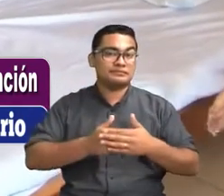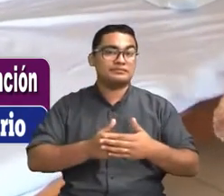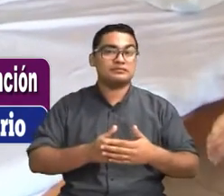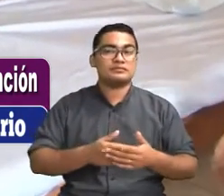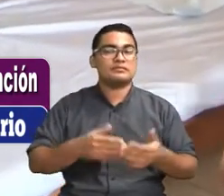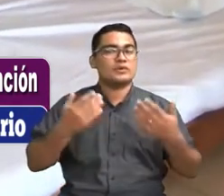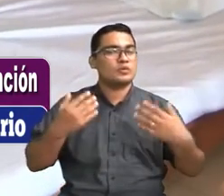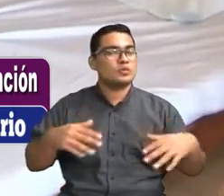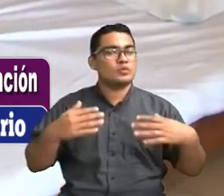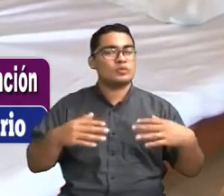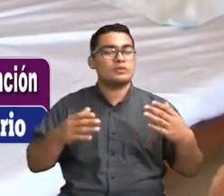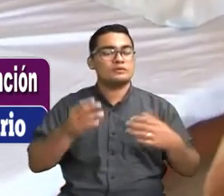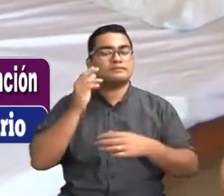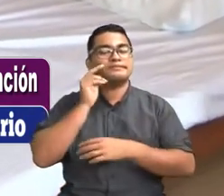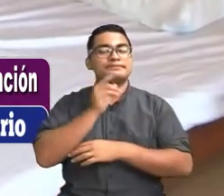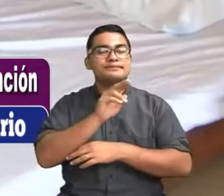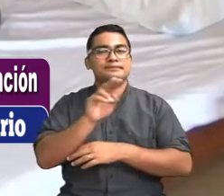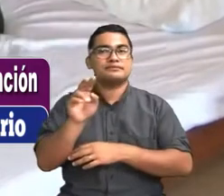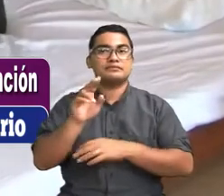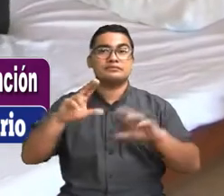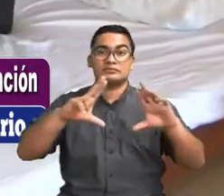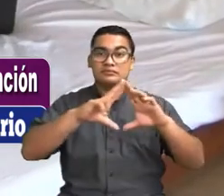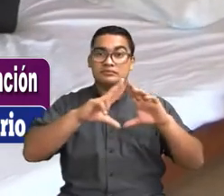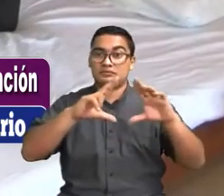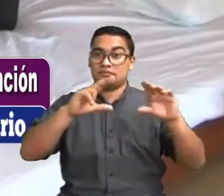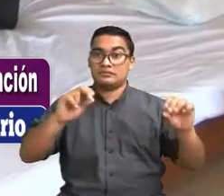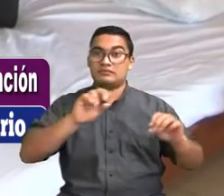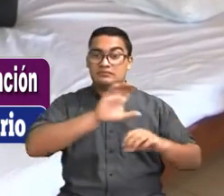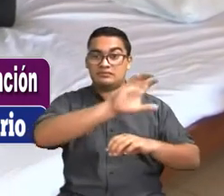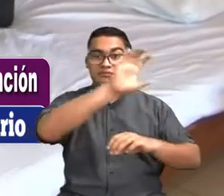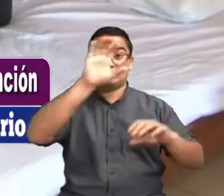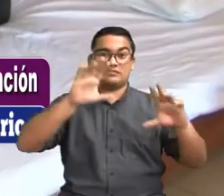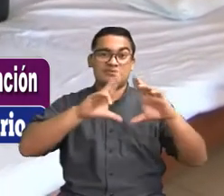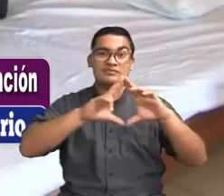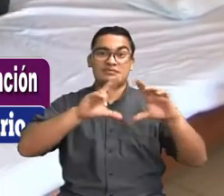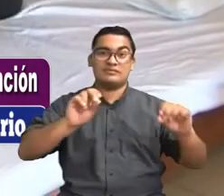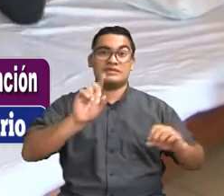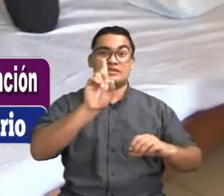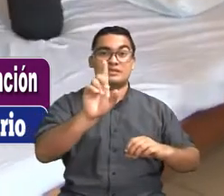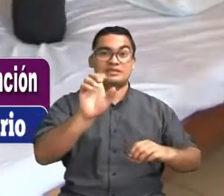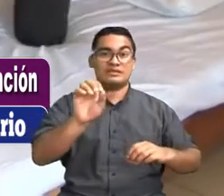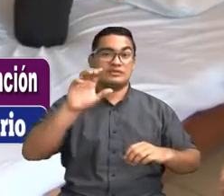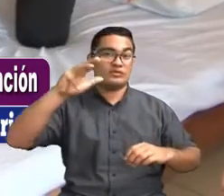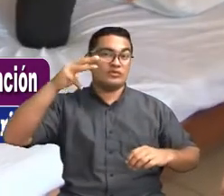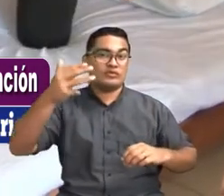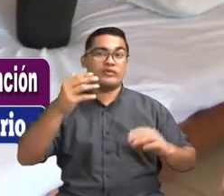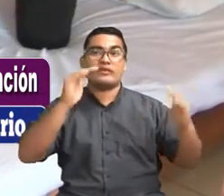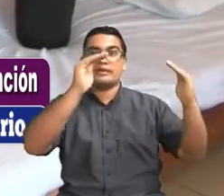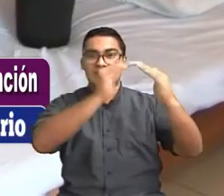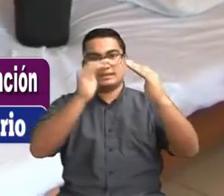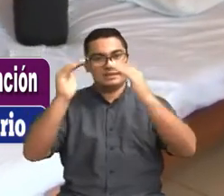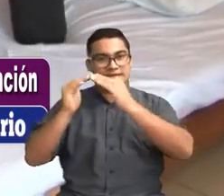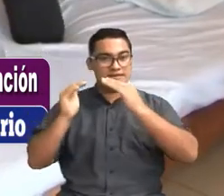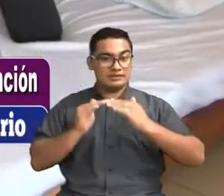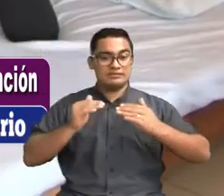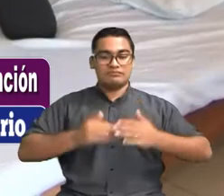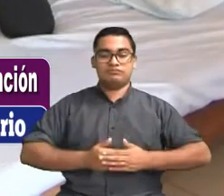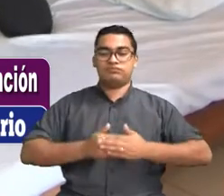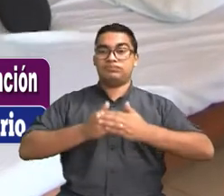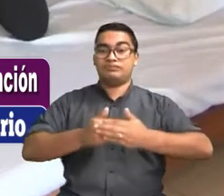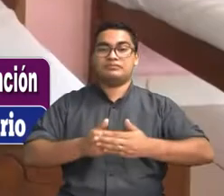es increíble cómo en nuestro país, 109 ya casas maternas en todo el país, están plenamente